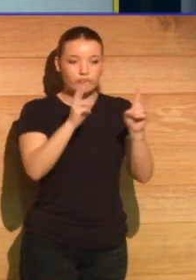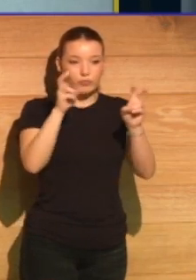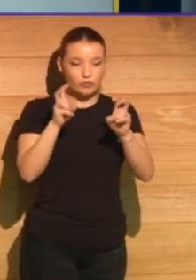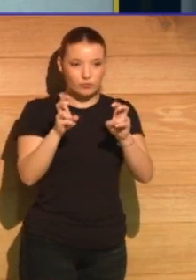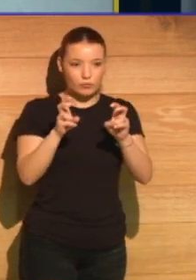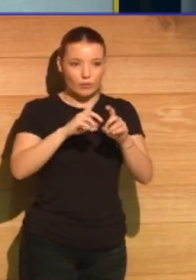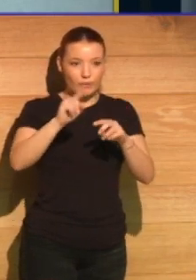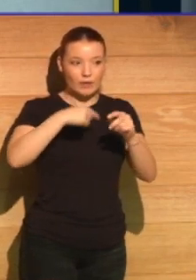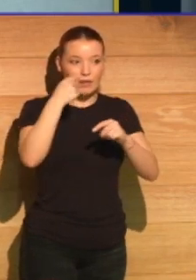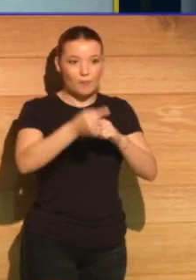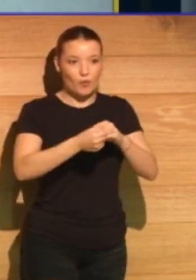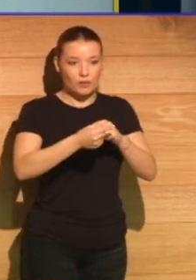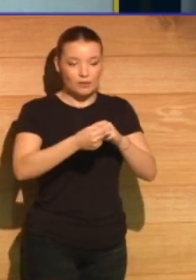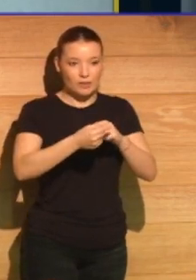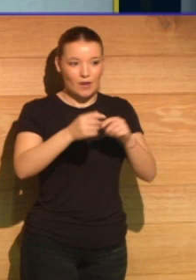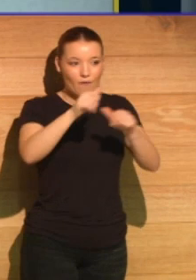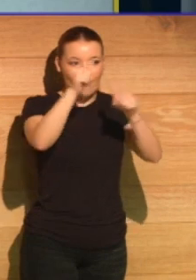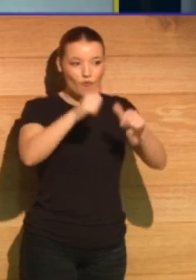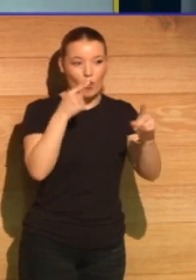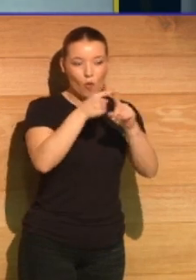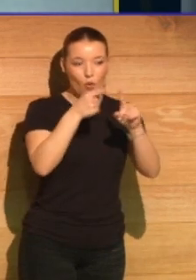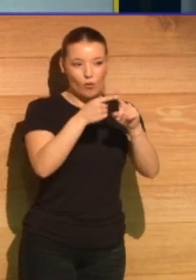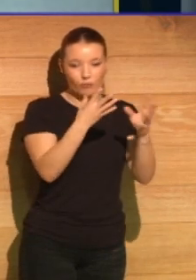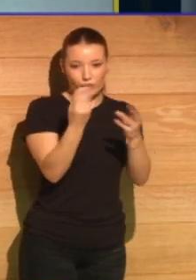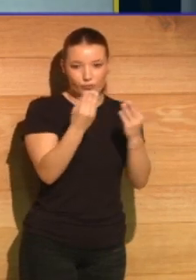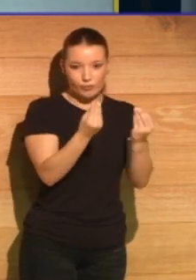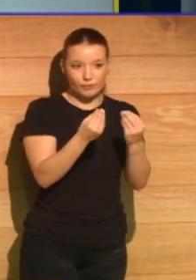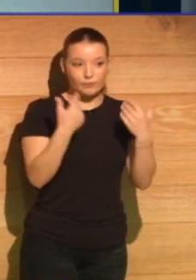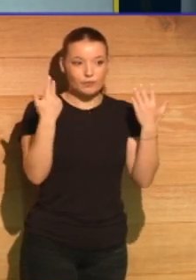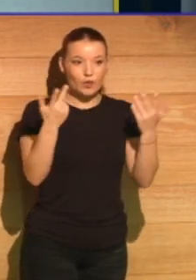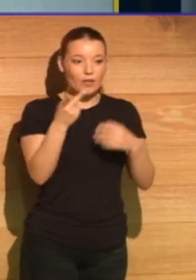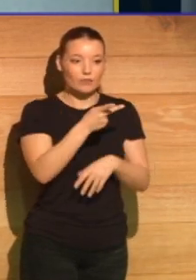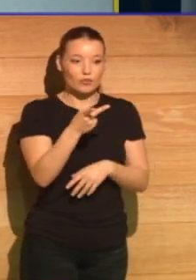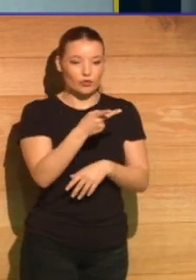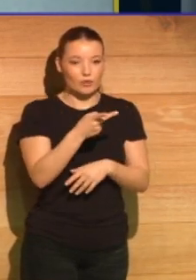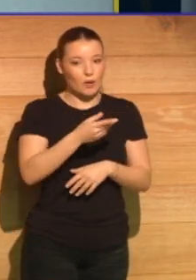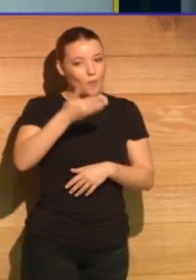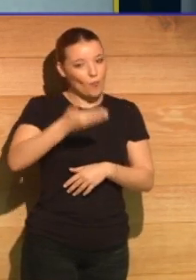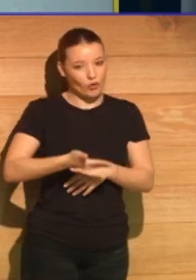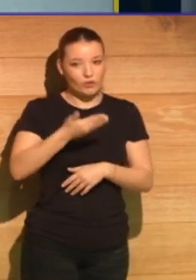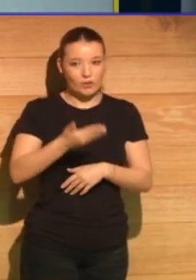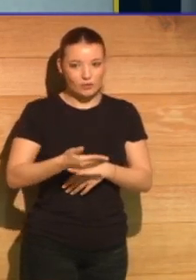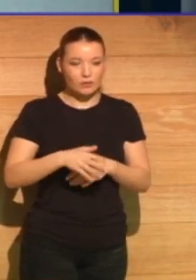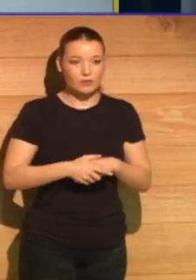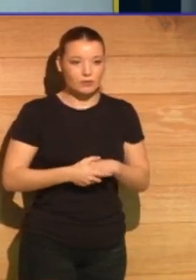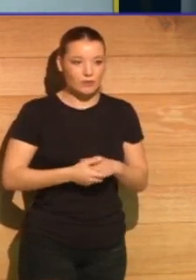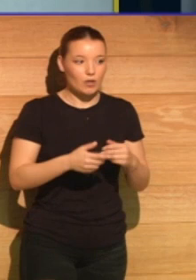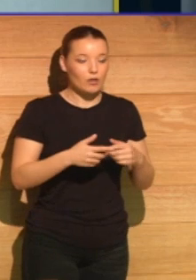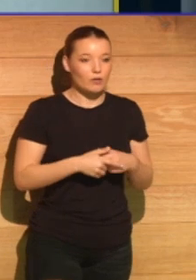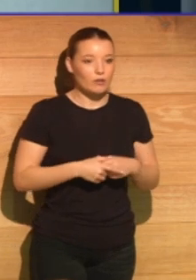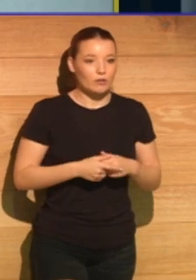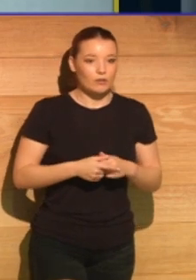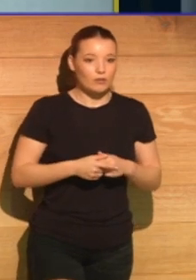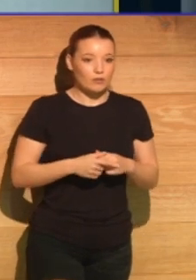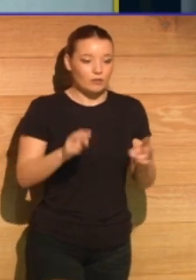luego un montón de aplicaciones. Entonces, son 2 haikus para mí muy brillantes sobre personas